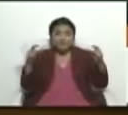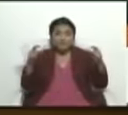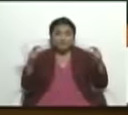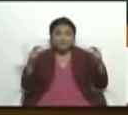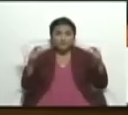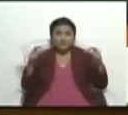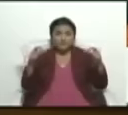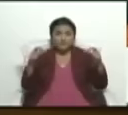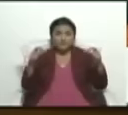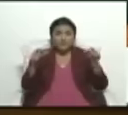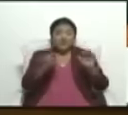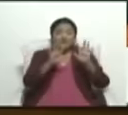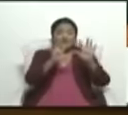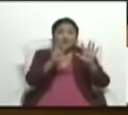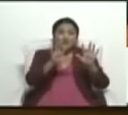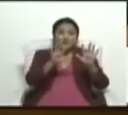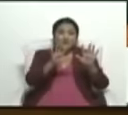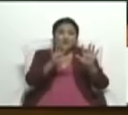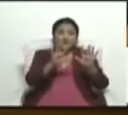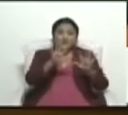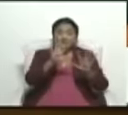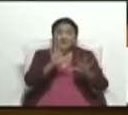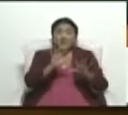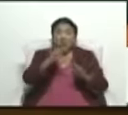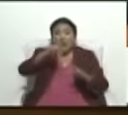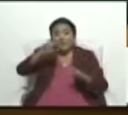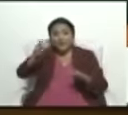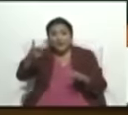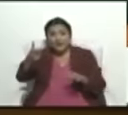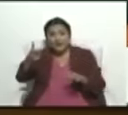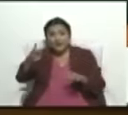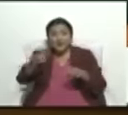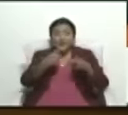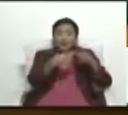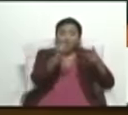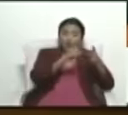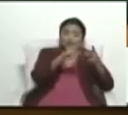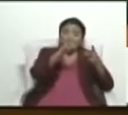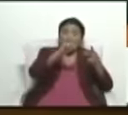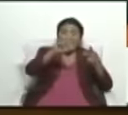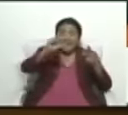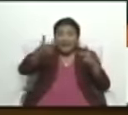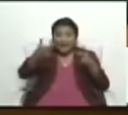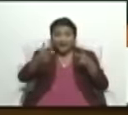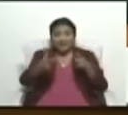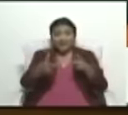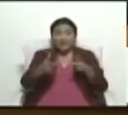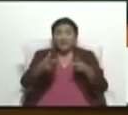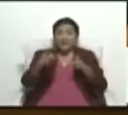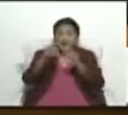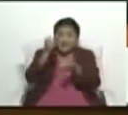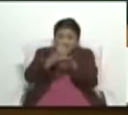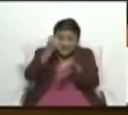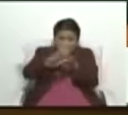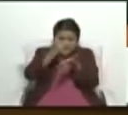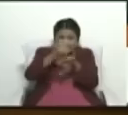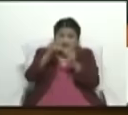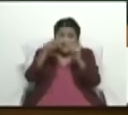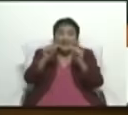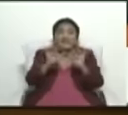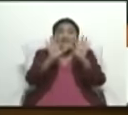10 pastillas. Entonces, en un blister hay 5 miligramos, en el otro hay 5 miligramos más. Ella diluyó, machacó